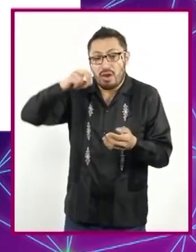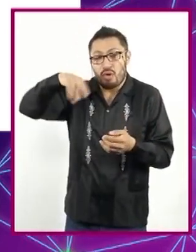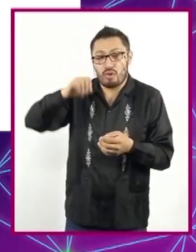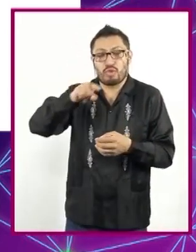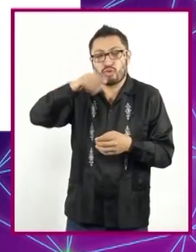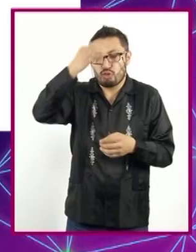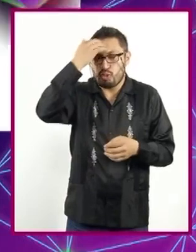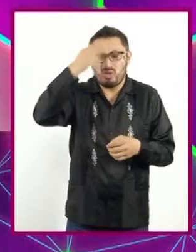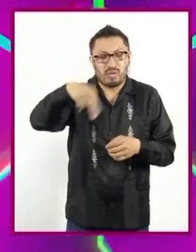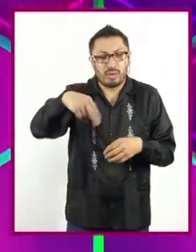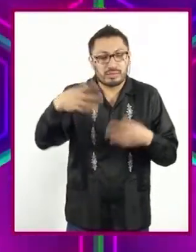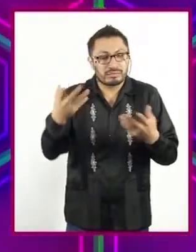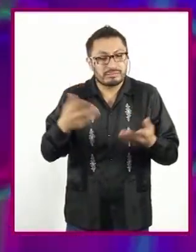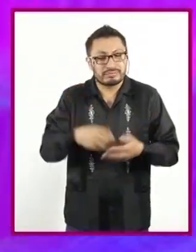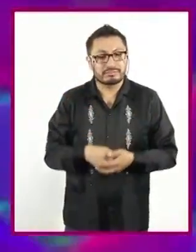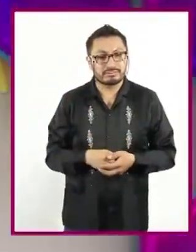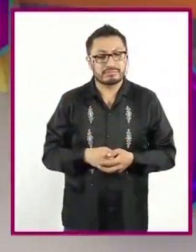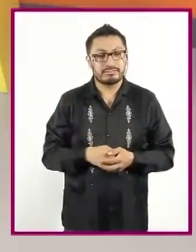nombre?